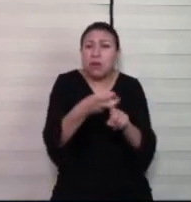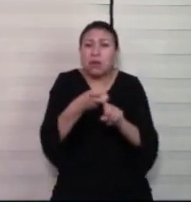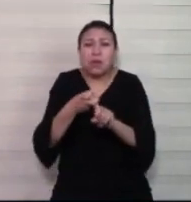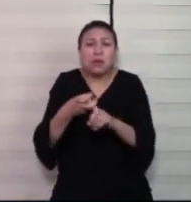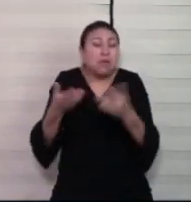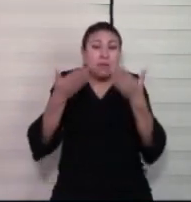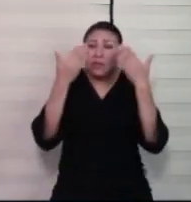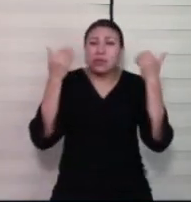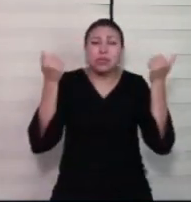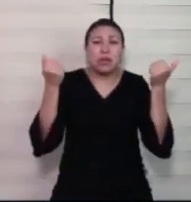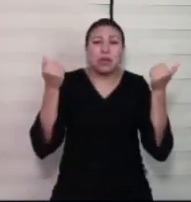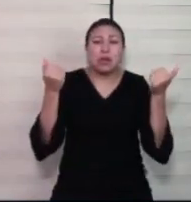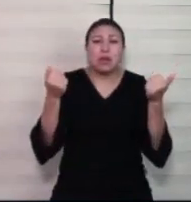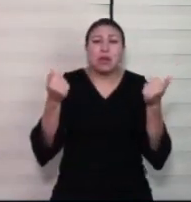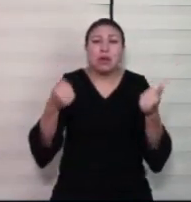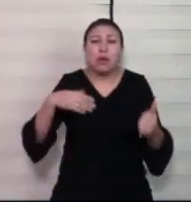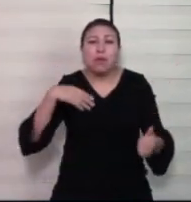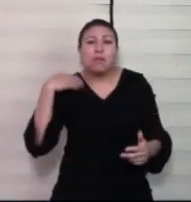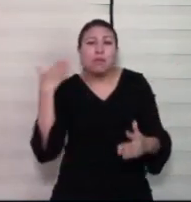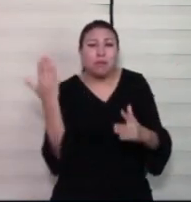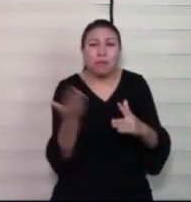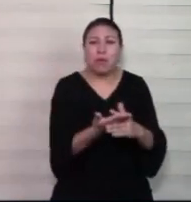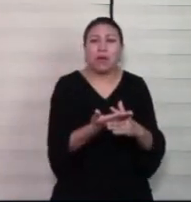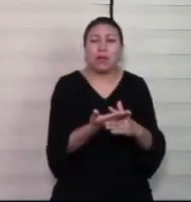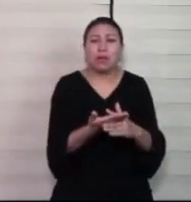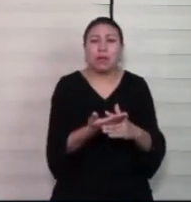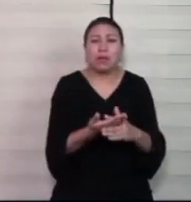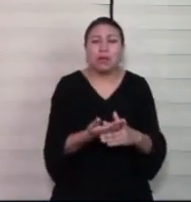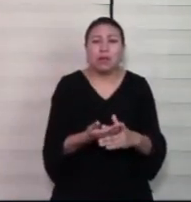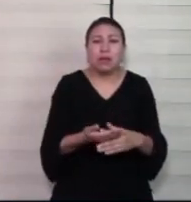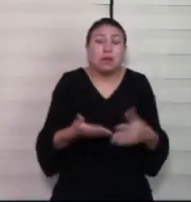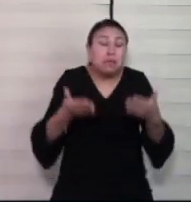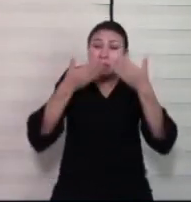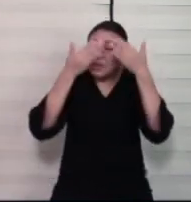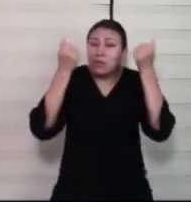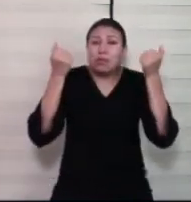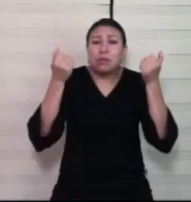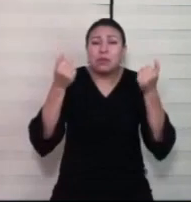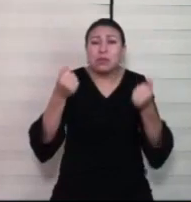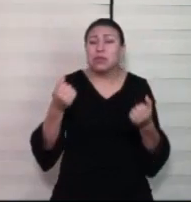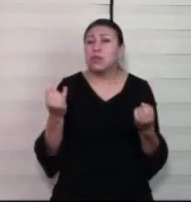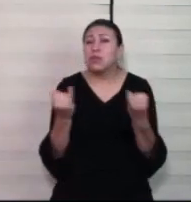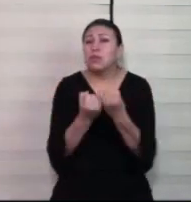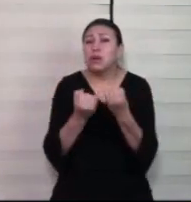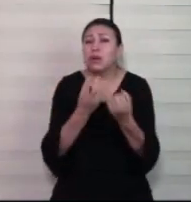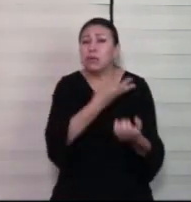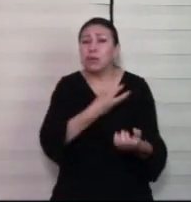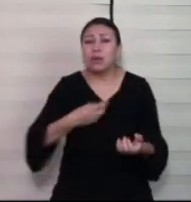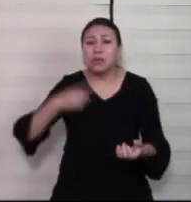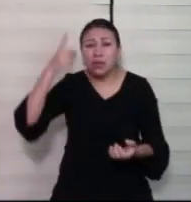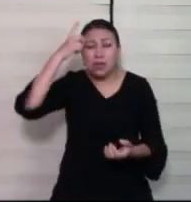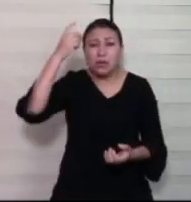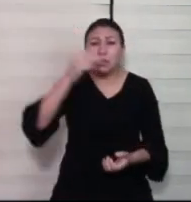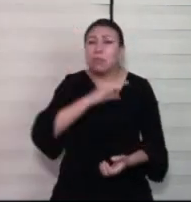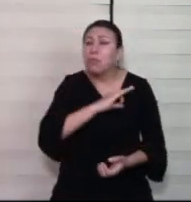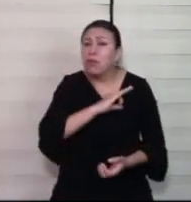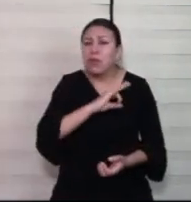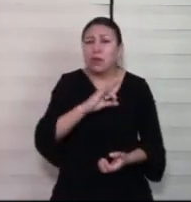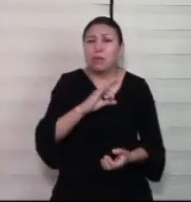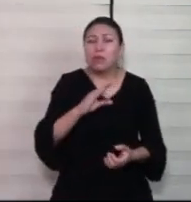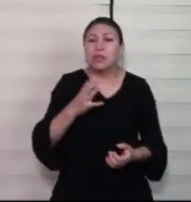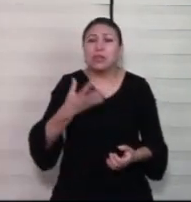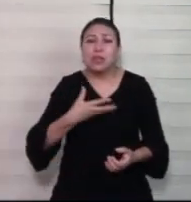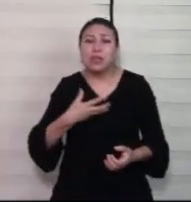de un asesinato. No estamos exentos. Pero la gran diferencia es que